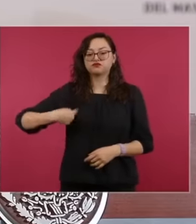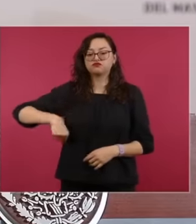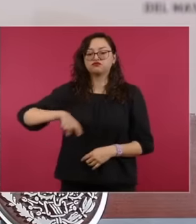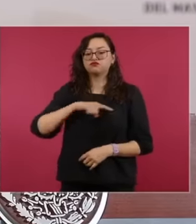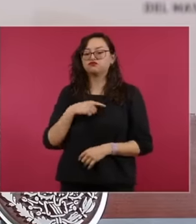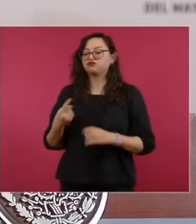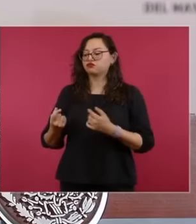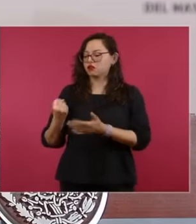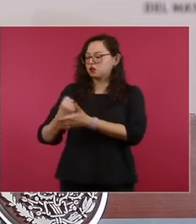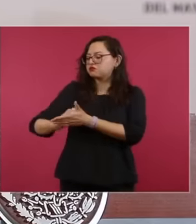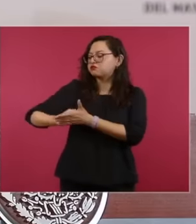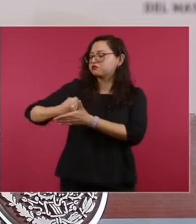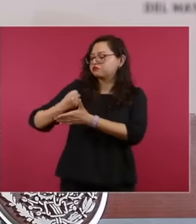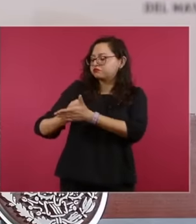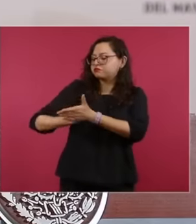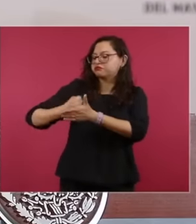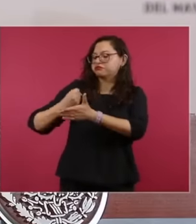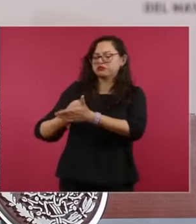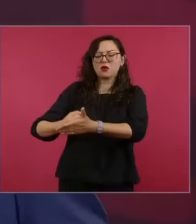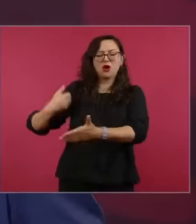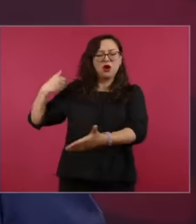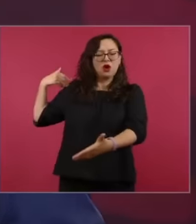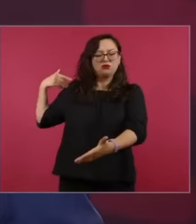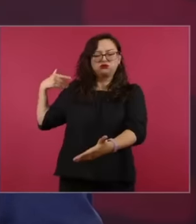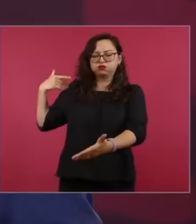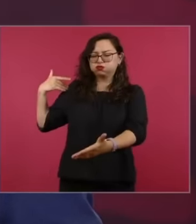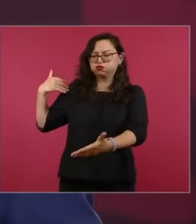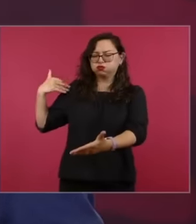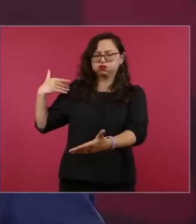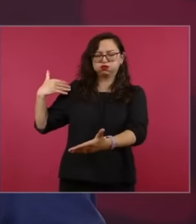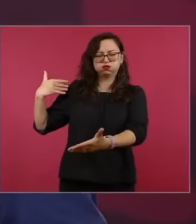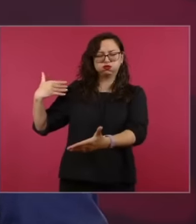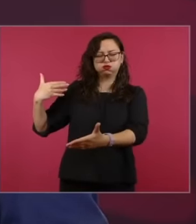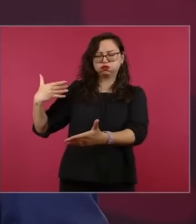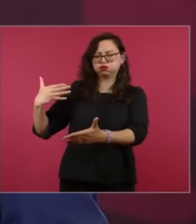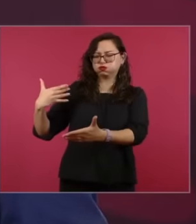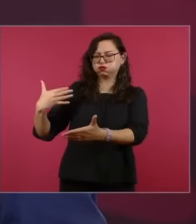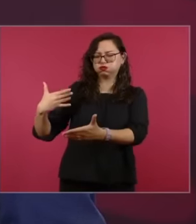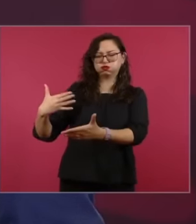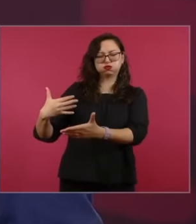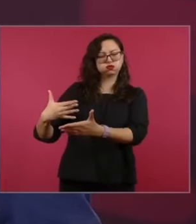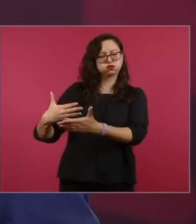resultado. Y esto para los jóvenes.